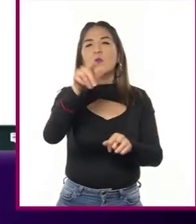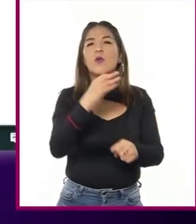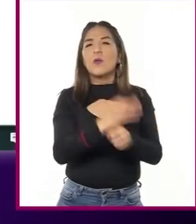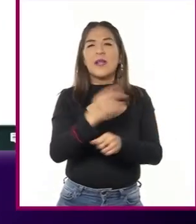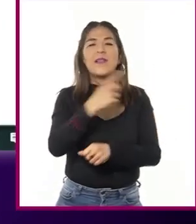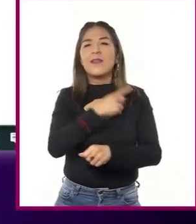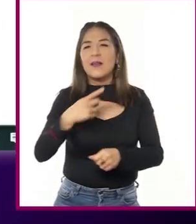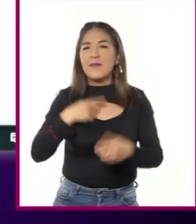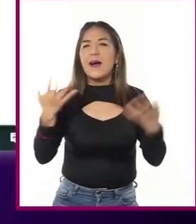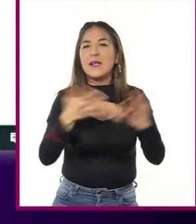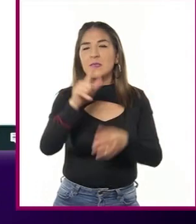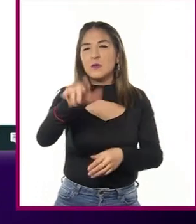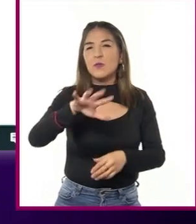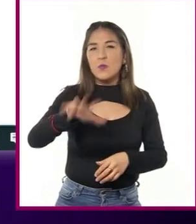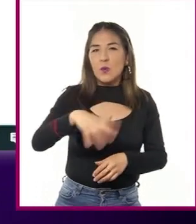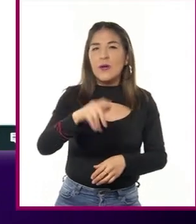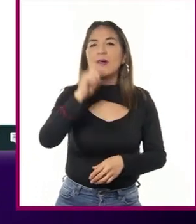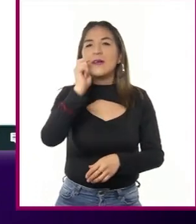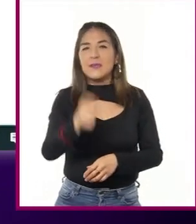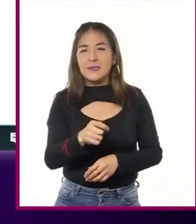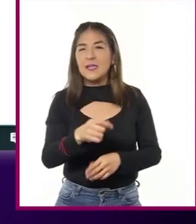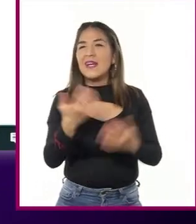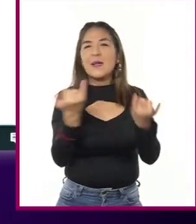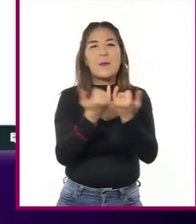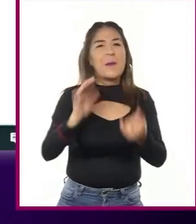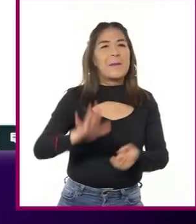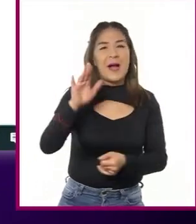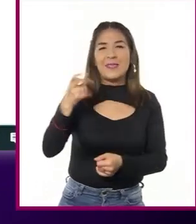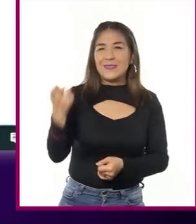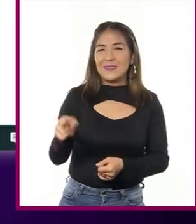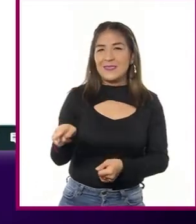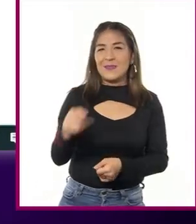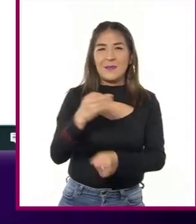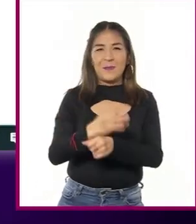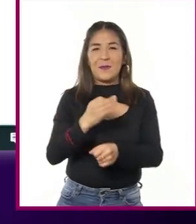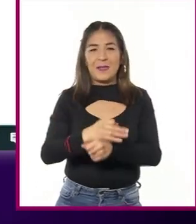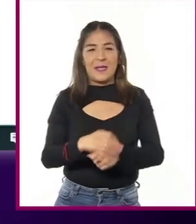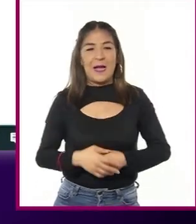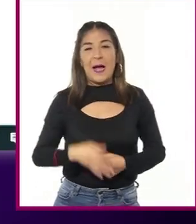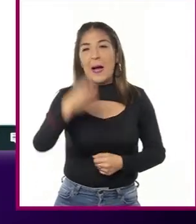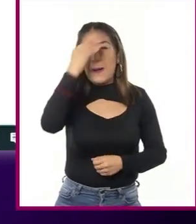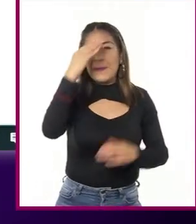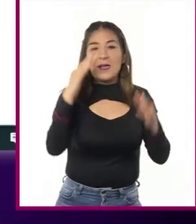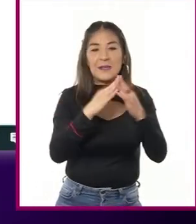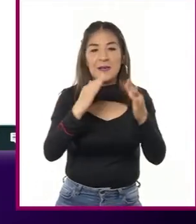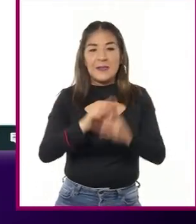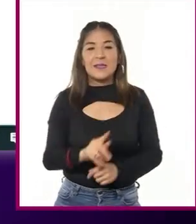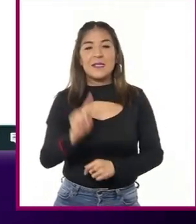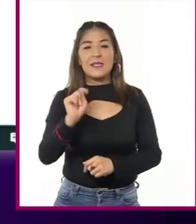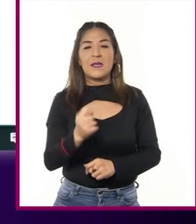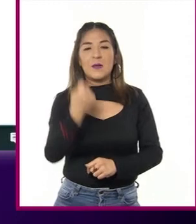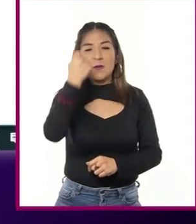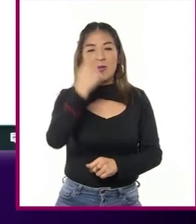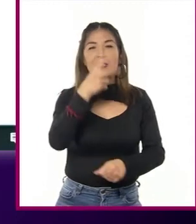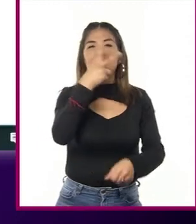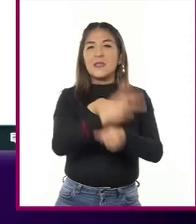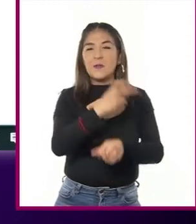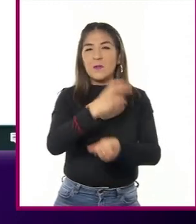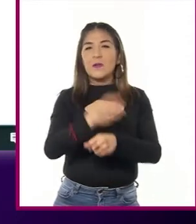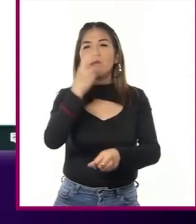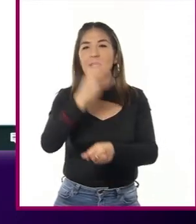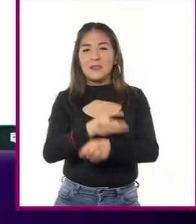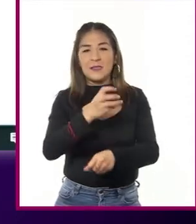debemos escribir en el buscador es algo similar a esto. Aprende en casa, tecnología, segundo,